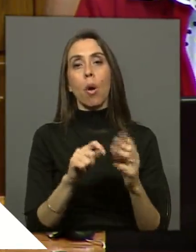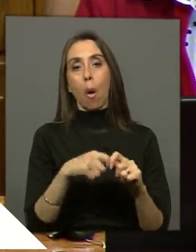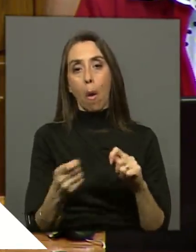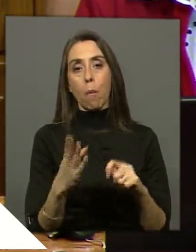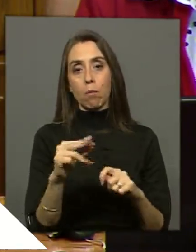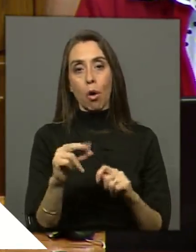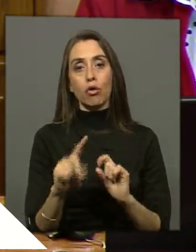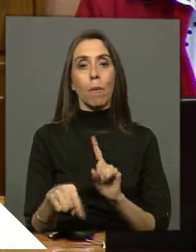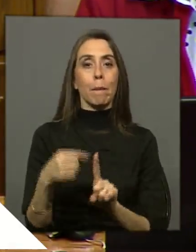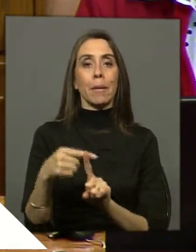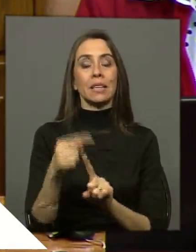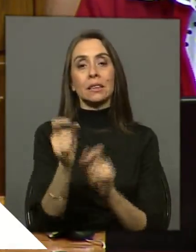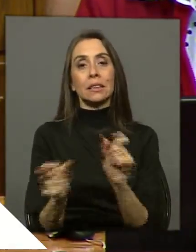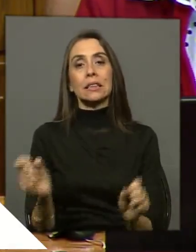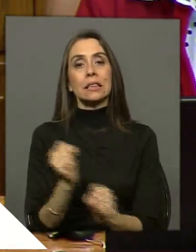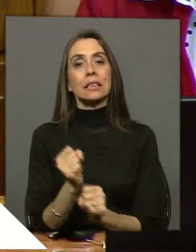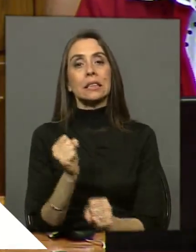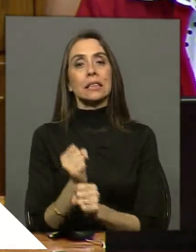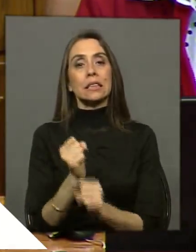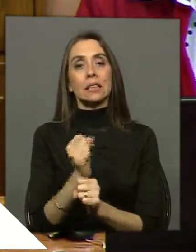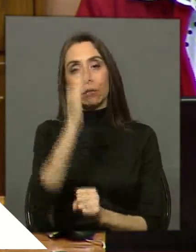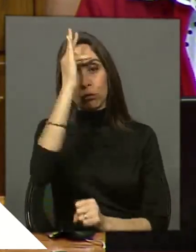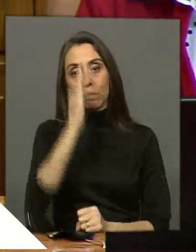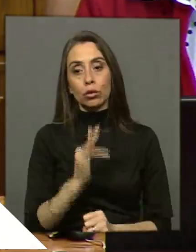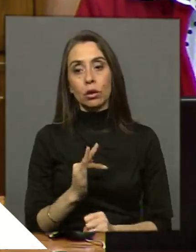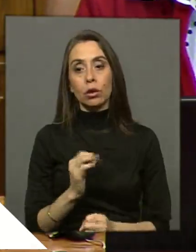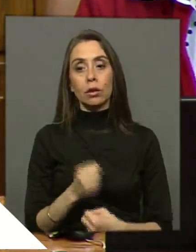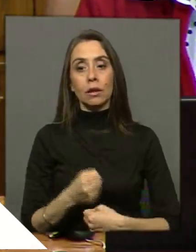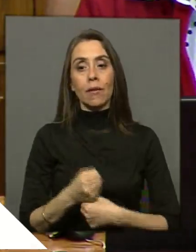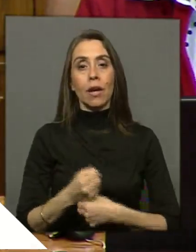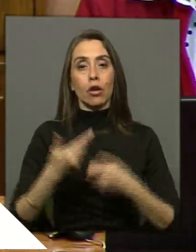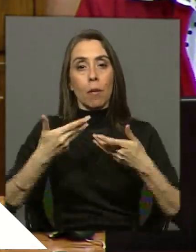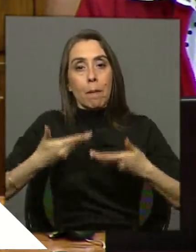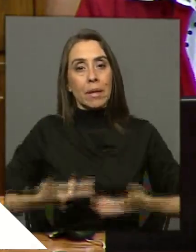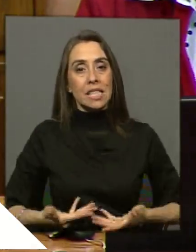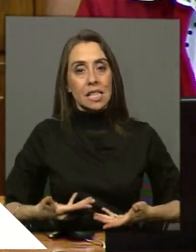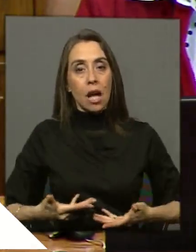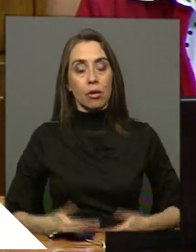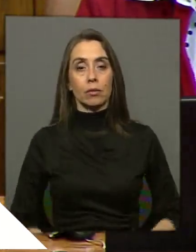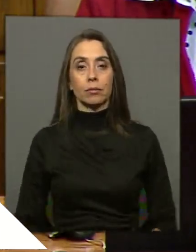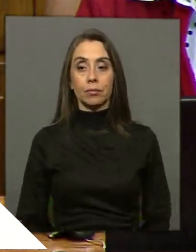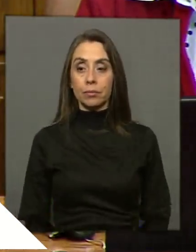que realizan faenas de los denominados trabajos pesados.